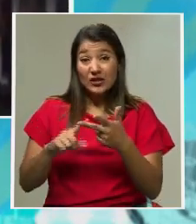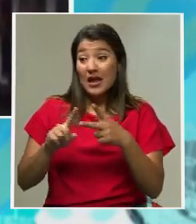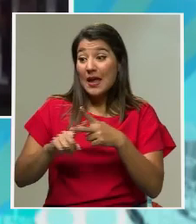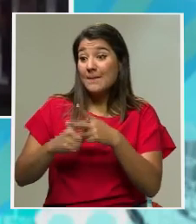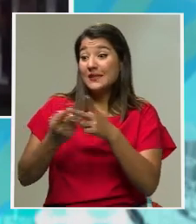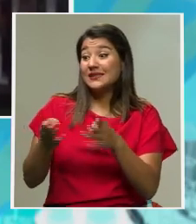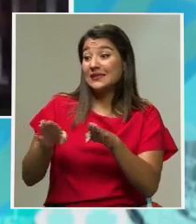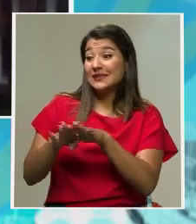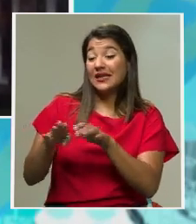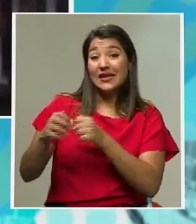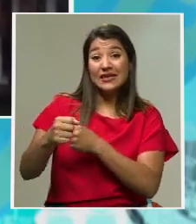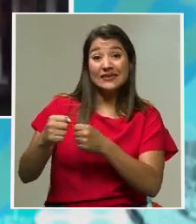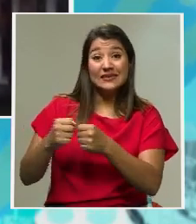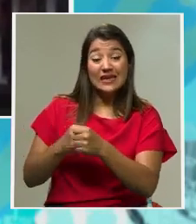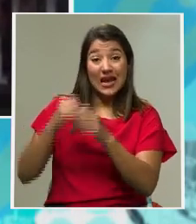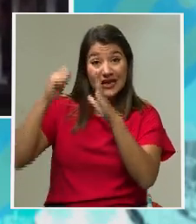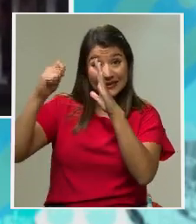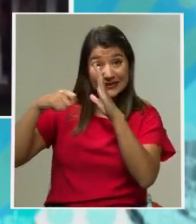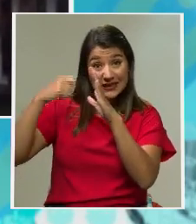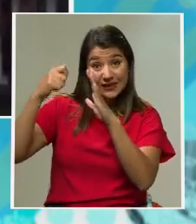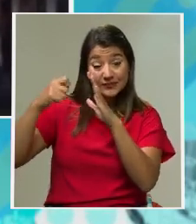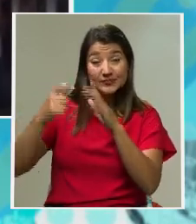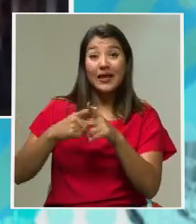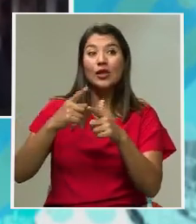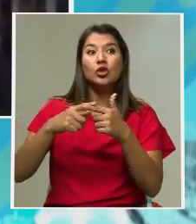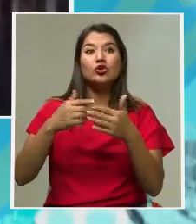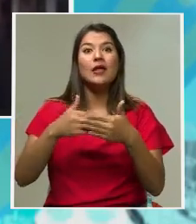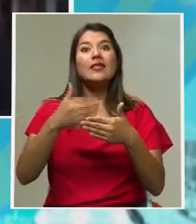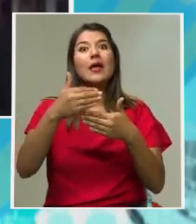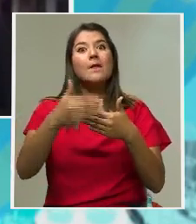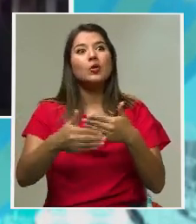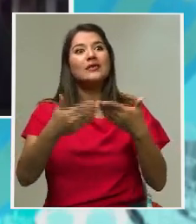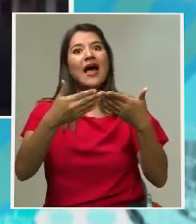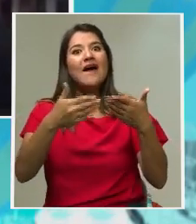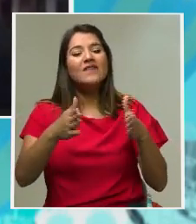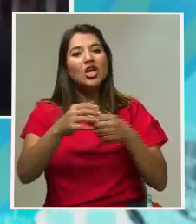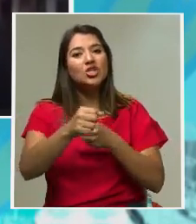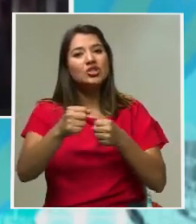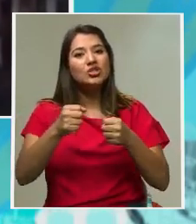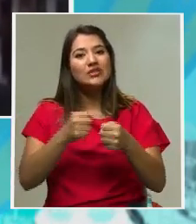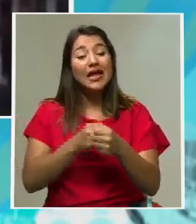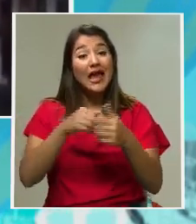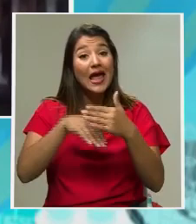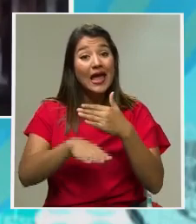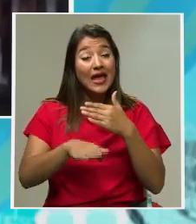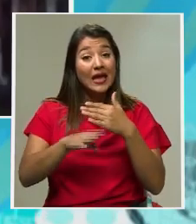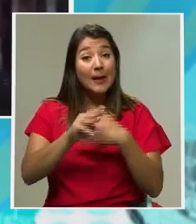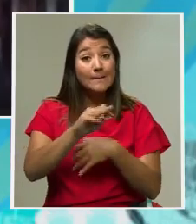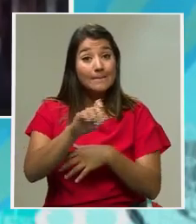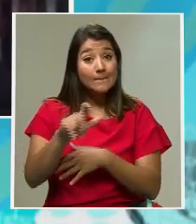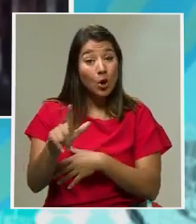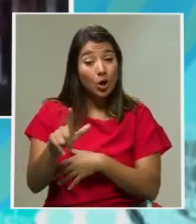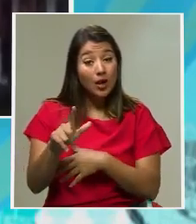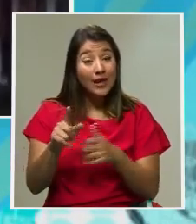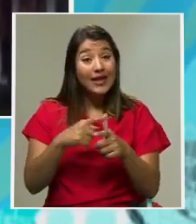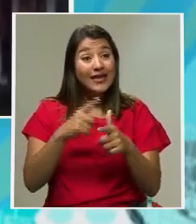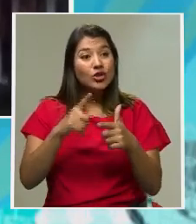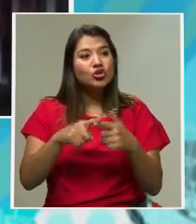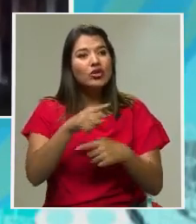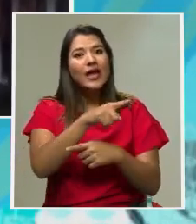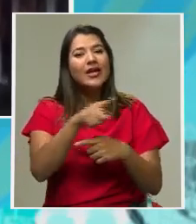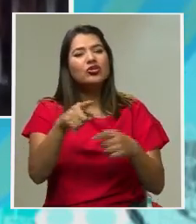de cine y luego se abrieron estas en los malls y lo primero que nos daban era un